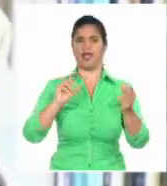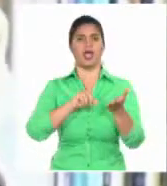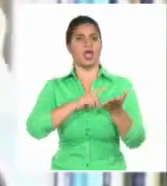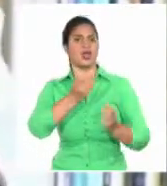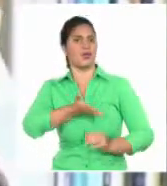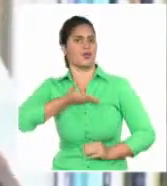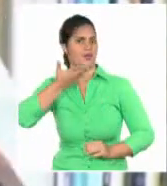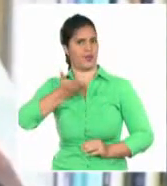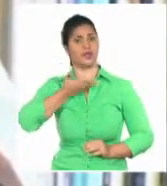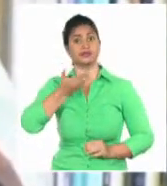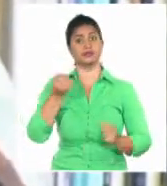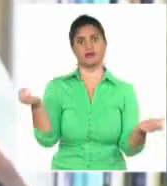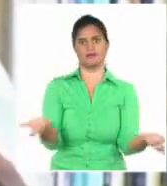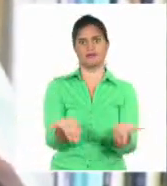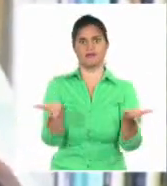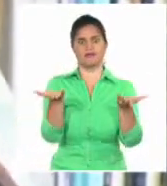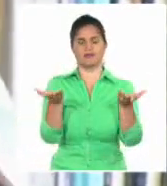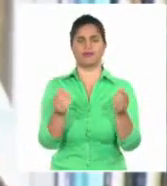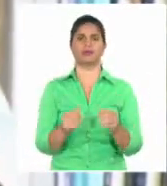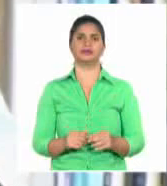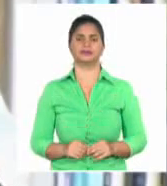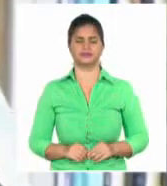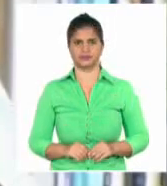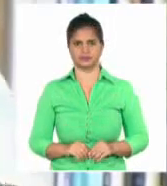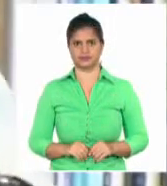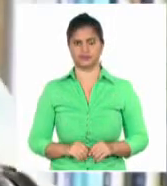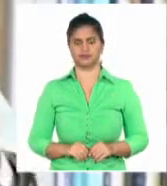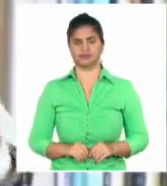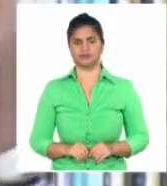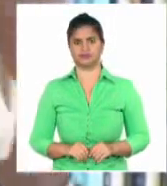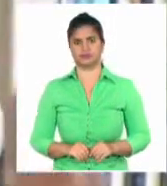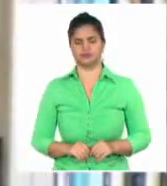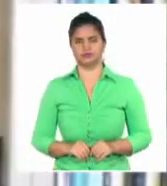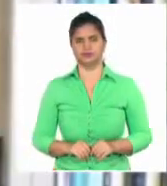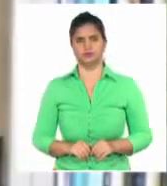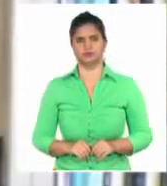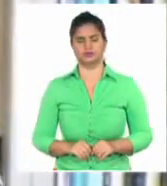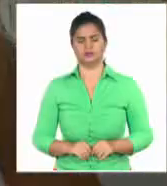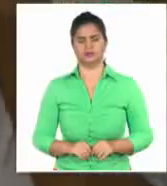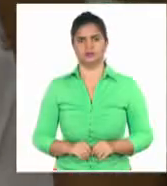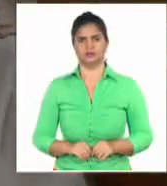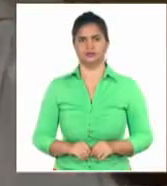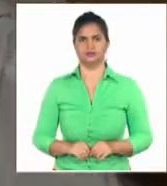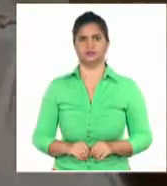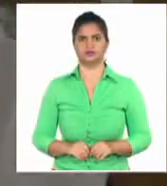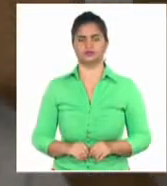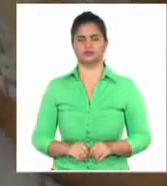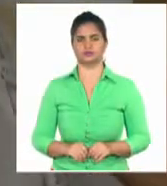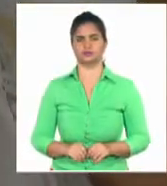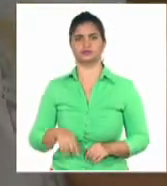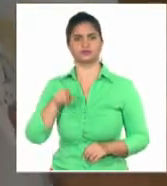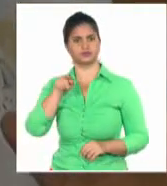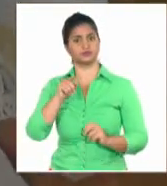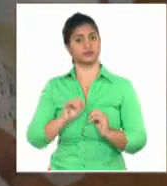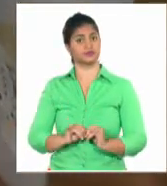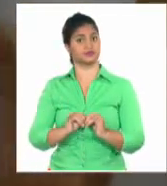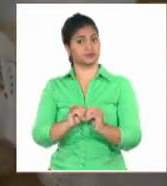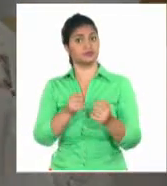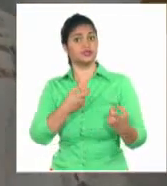frente al avance devastador de la industria hegemónica y de la cultura de la deshumanización. Refirió que el triunfo de enero